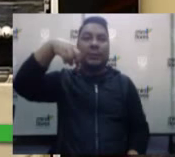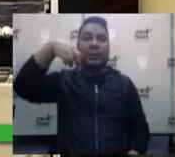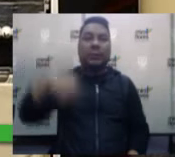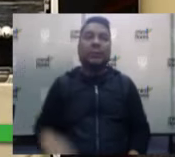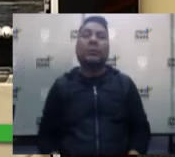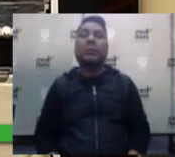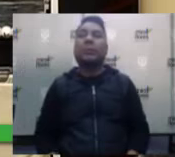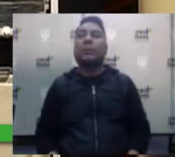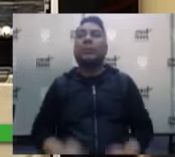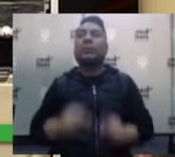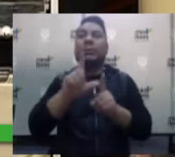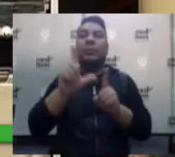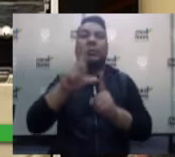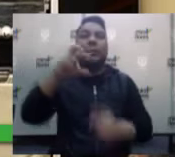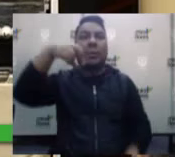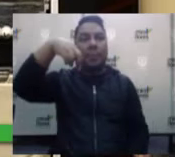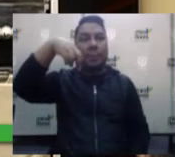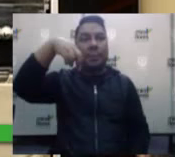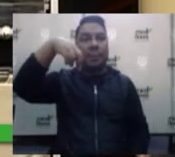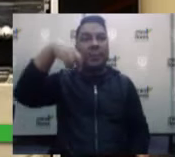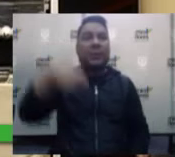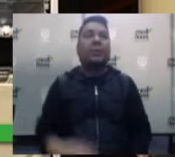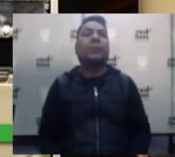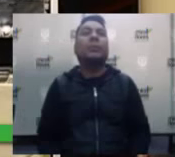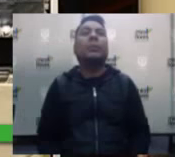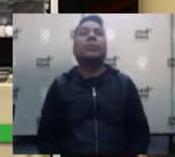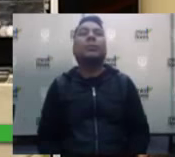Letra P. P.